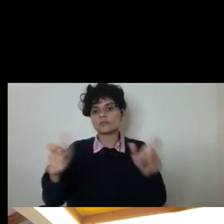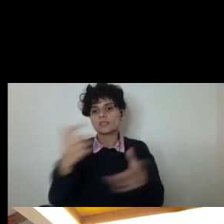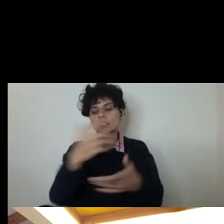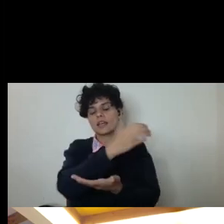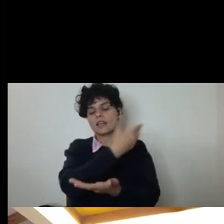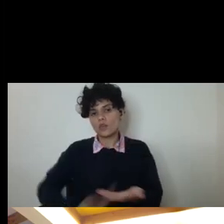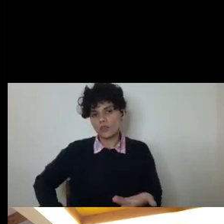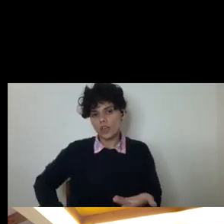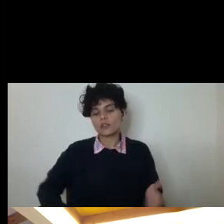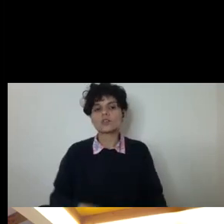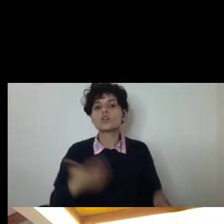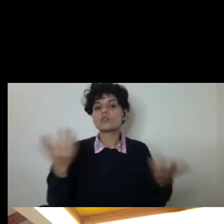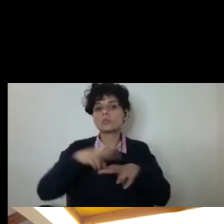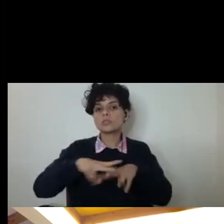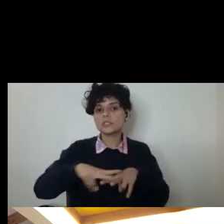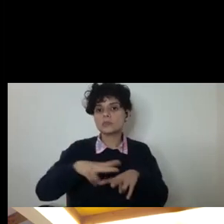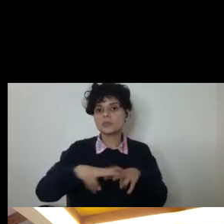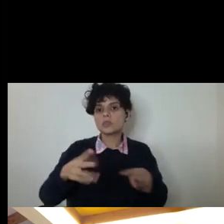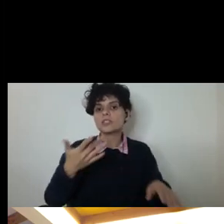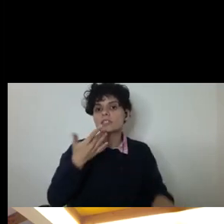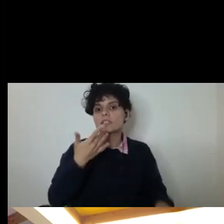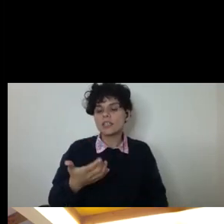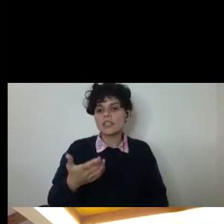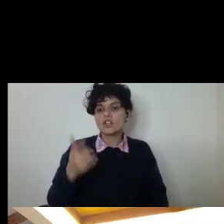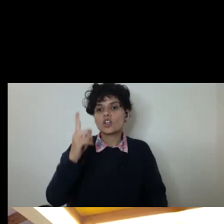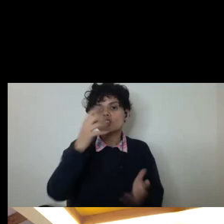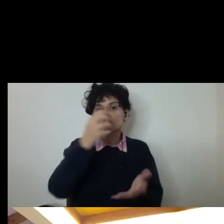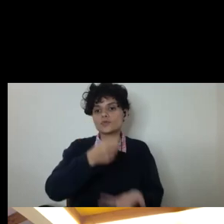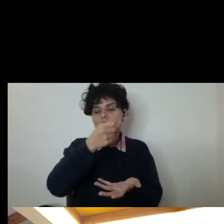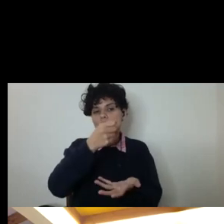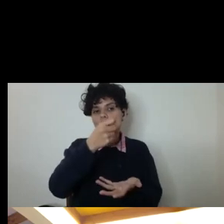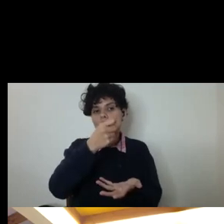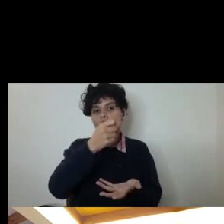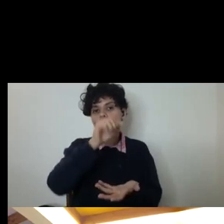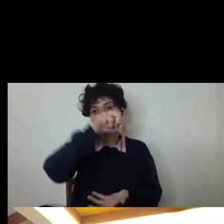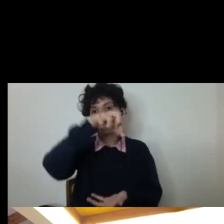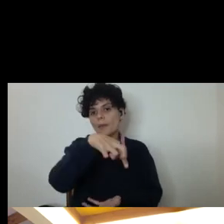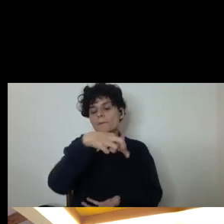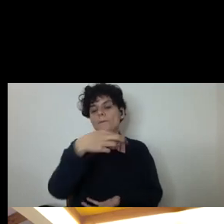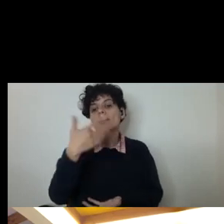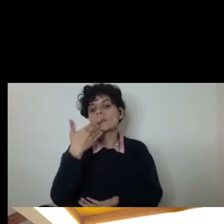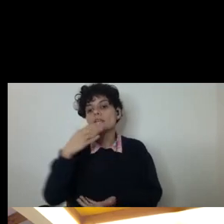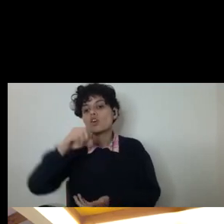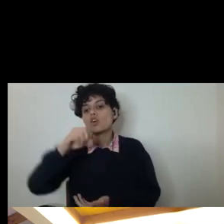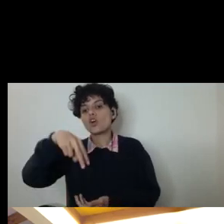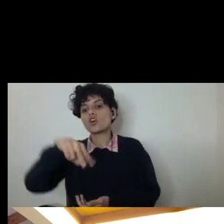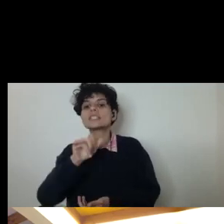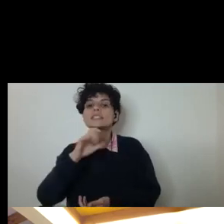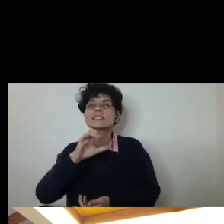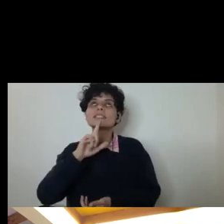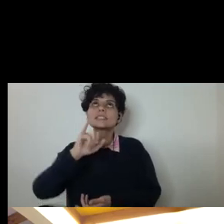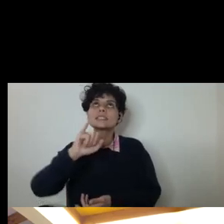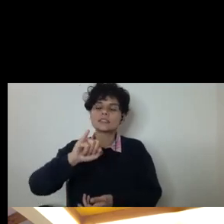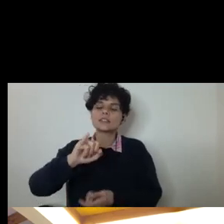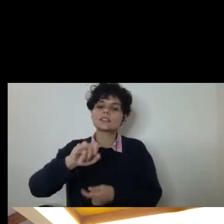de implementar los FONDAP en CONICYT y de implementar la iniciativa científica Milenio, que ha